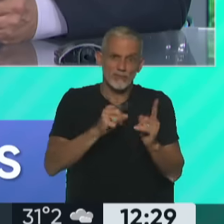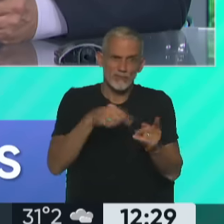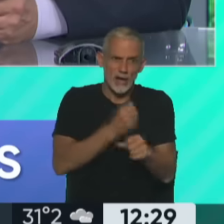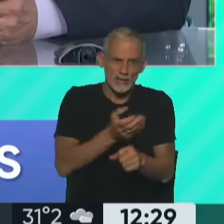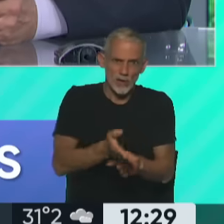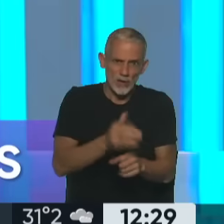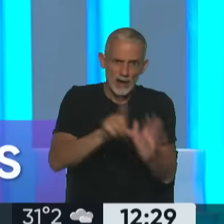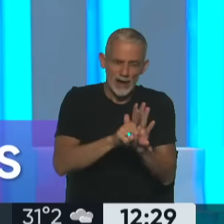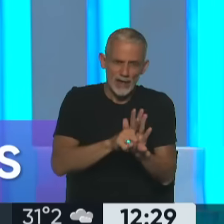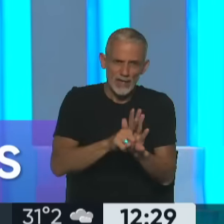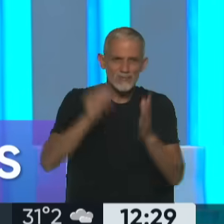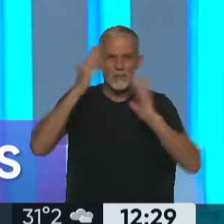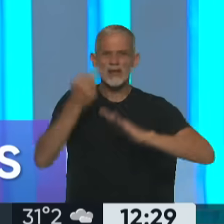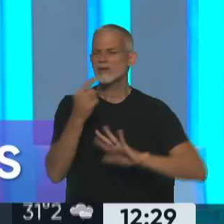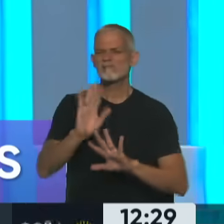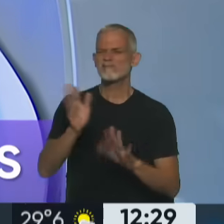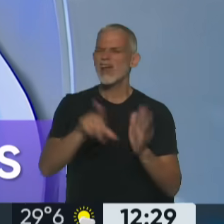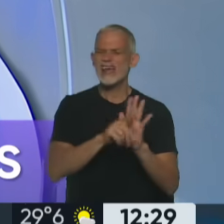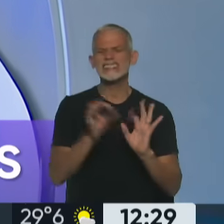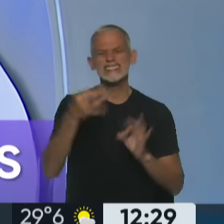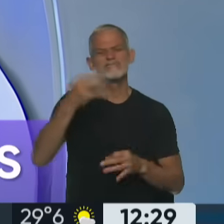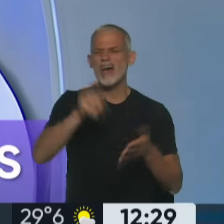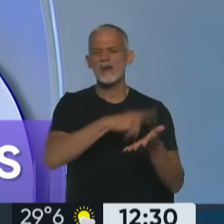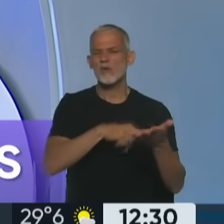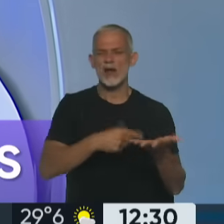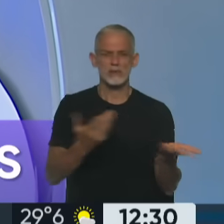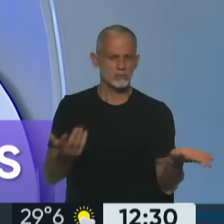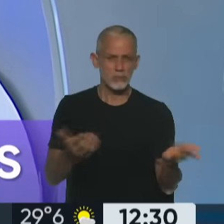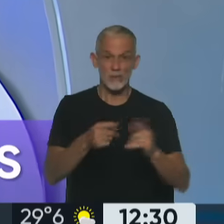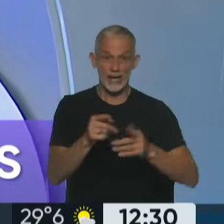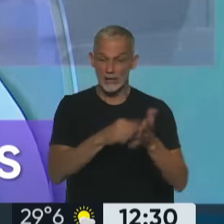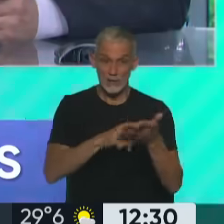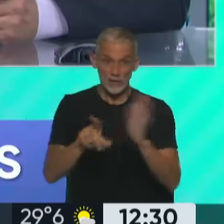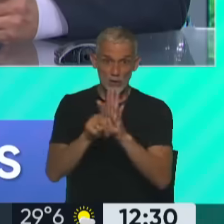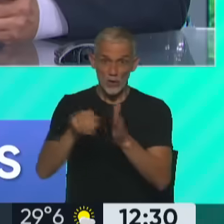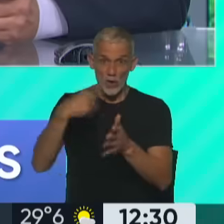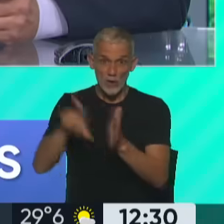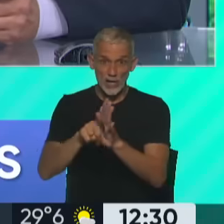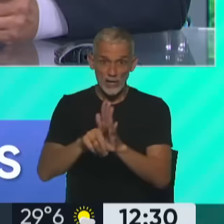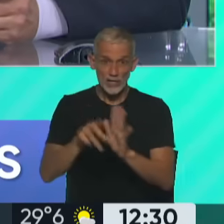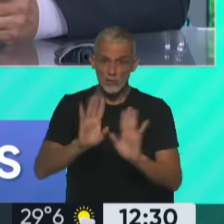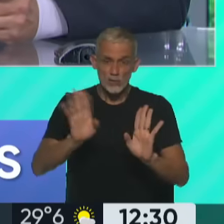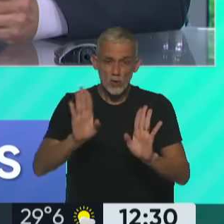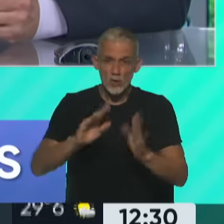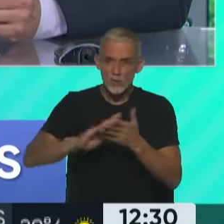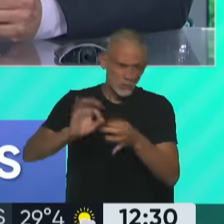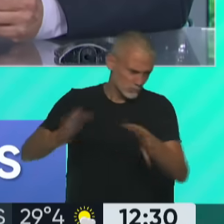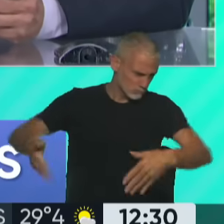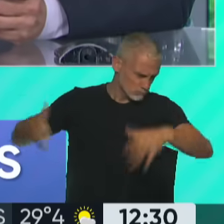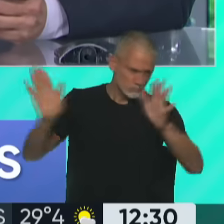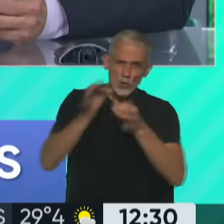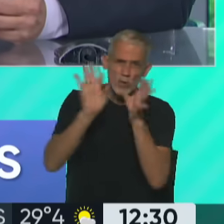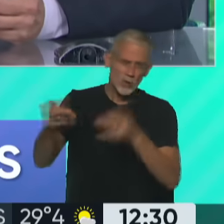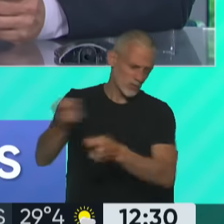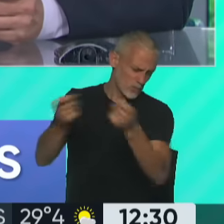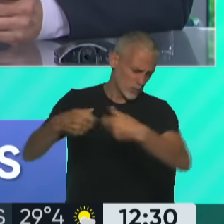hoy? Claro, mencionó el tema de derogar la ley Sí, exacto. de alquileres, pero no para reemplazarla por otra. dejar sin ley, es decir, liberar el mercado, que